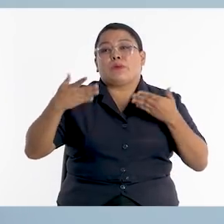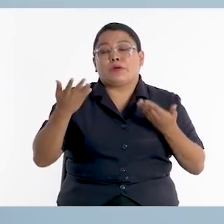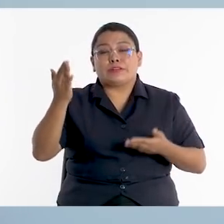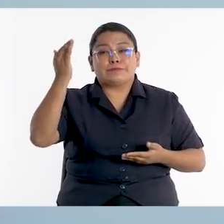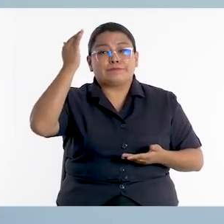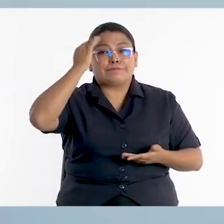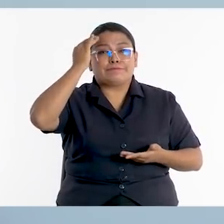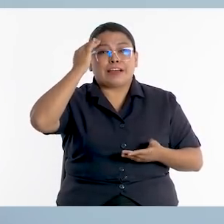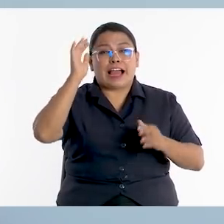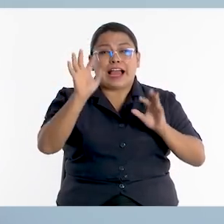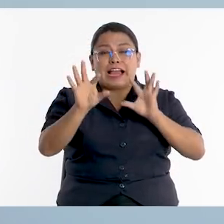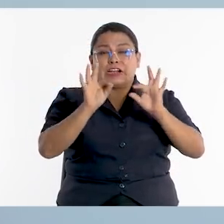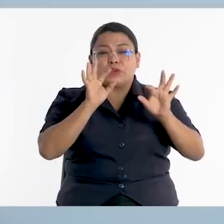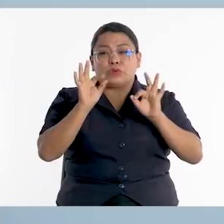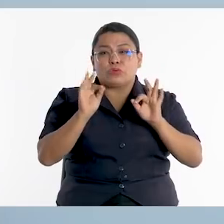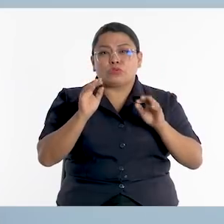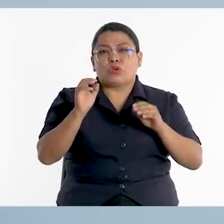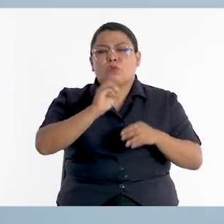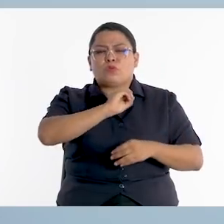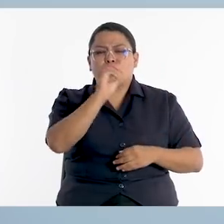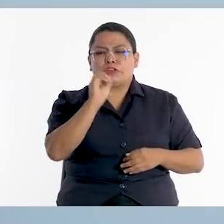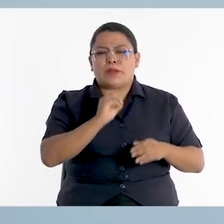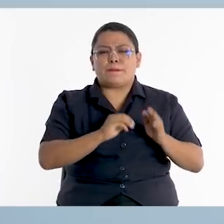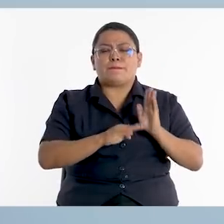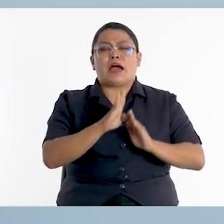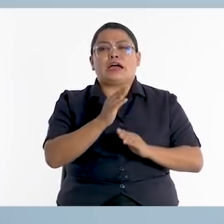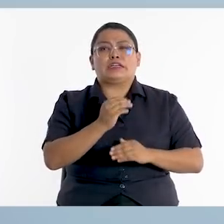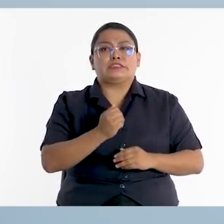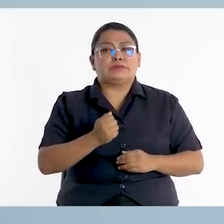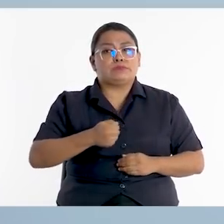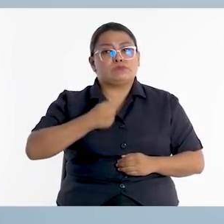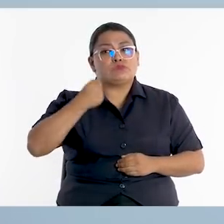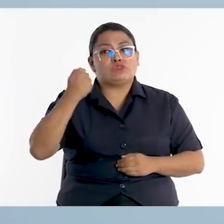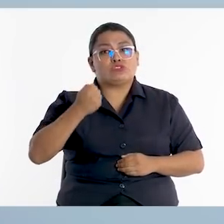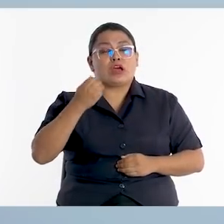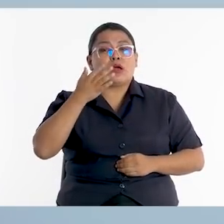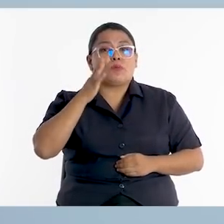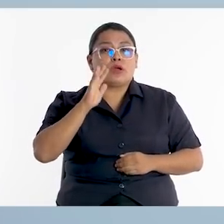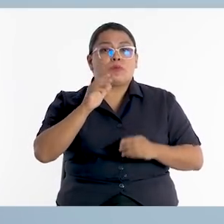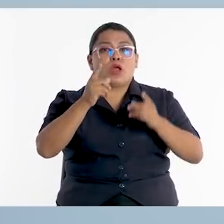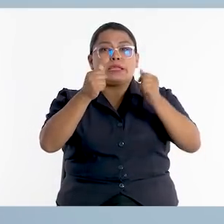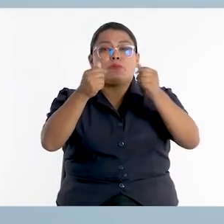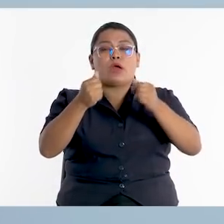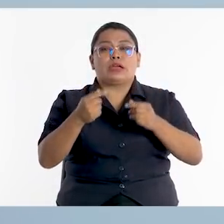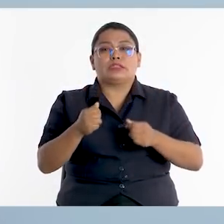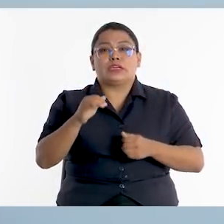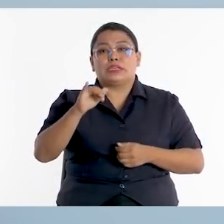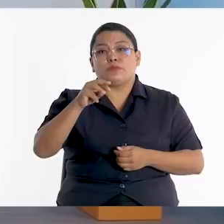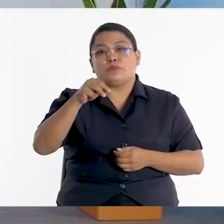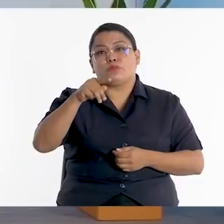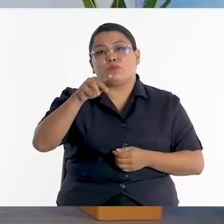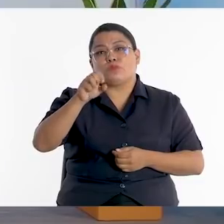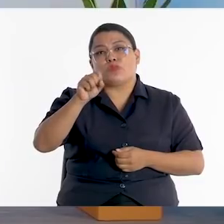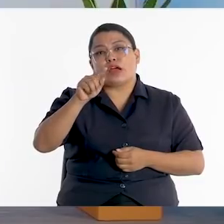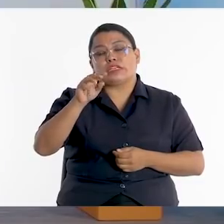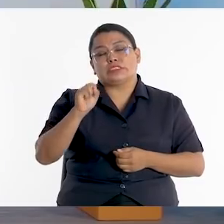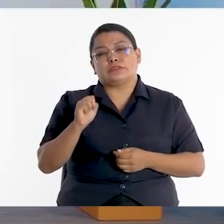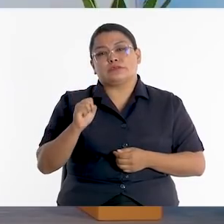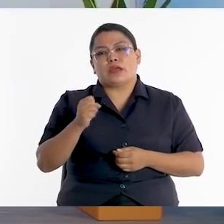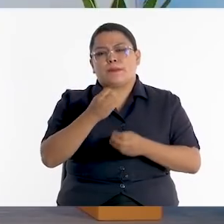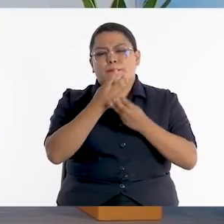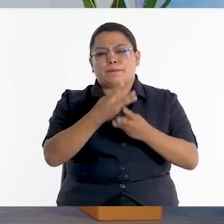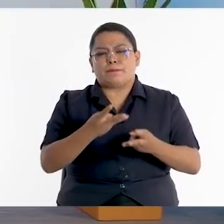ello se calculan algunos de los porcentajes más importantes como son los impuestos. En nuestros